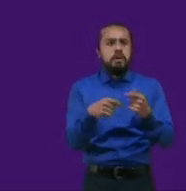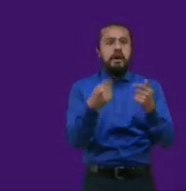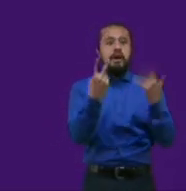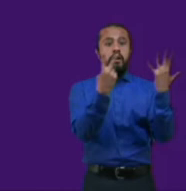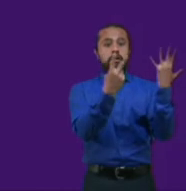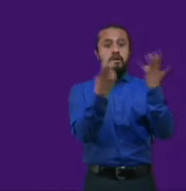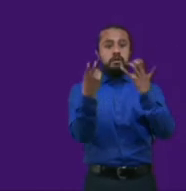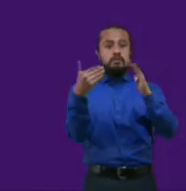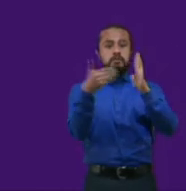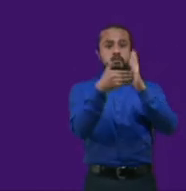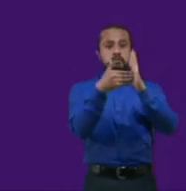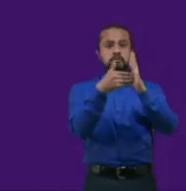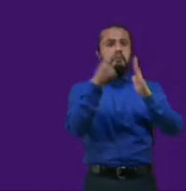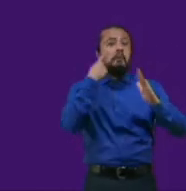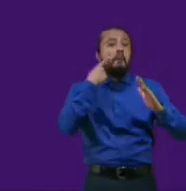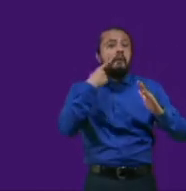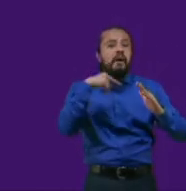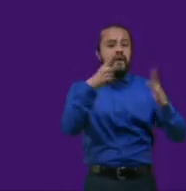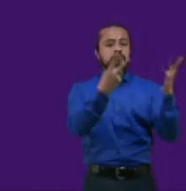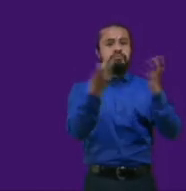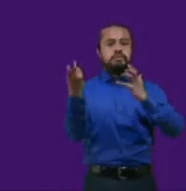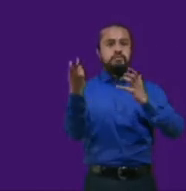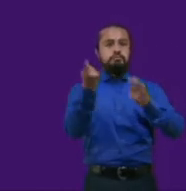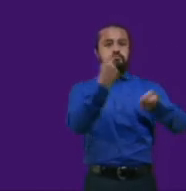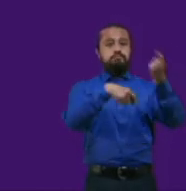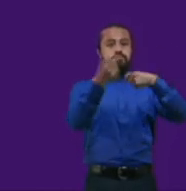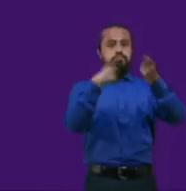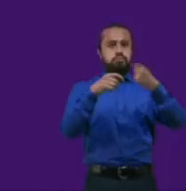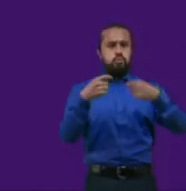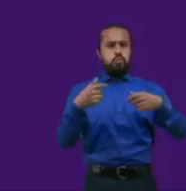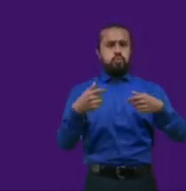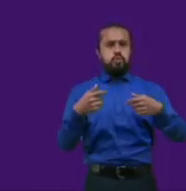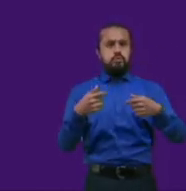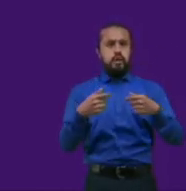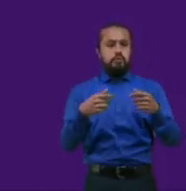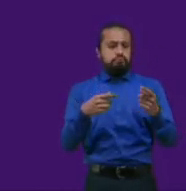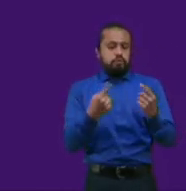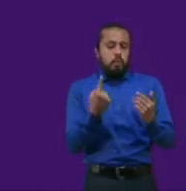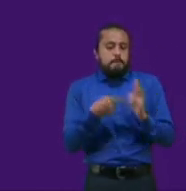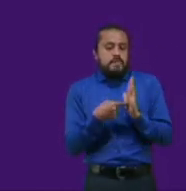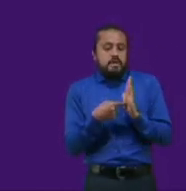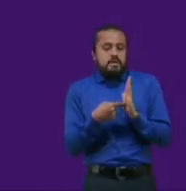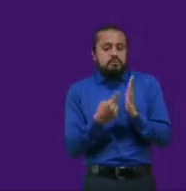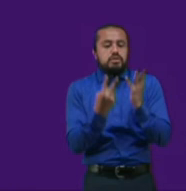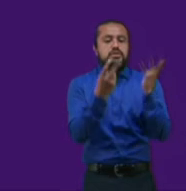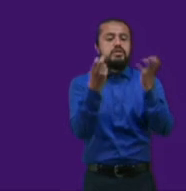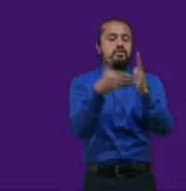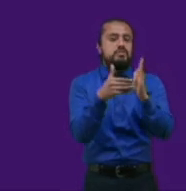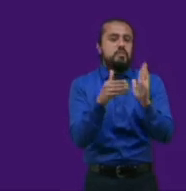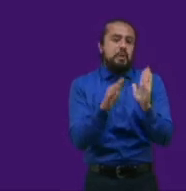700,000 pesos colombianos de ventas. Es como que, o sea, eso ni lo muestren. O sea, todavía no hay nada. Entonces,